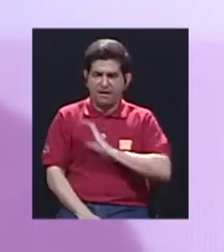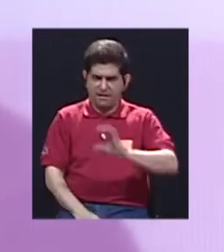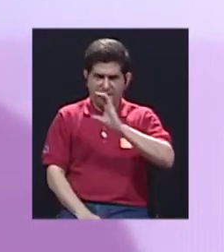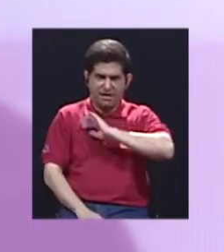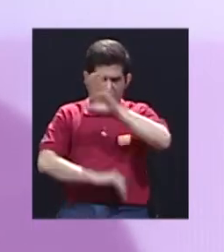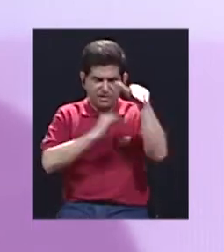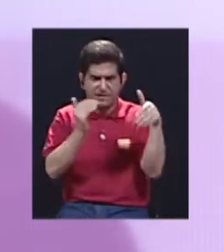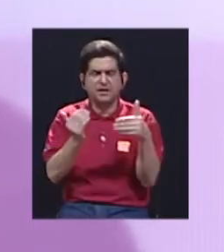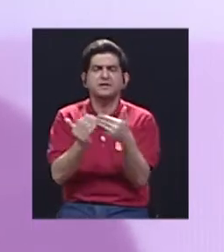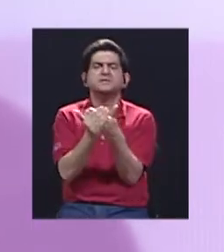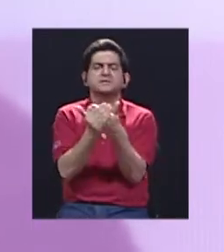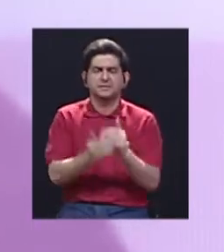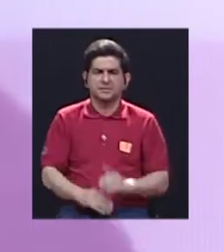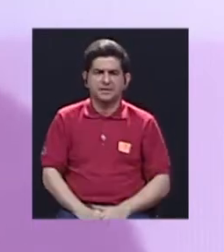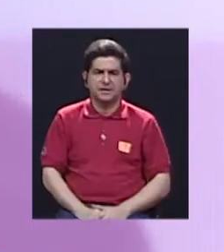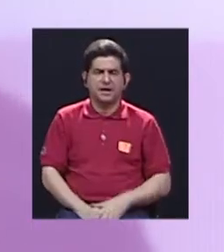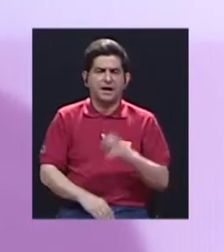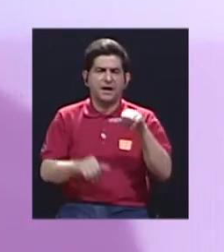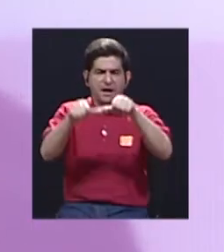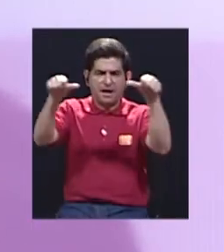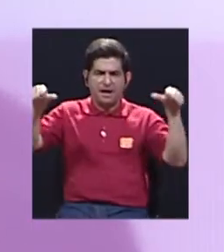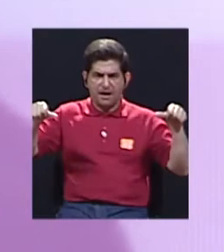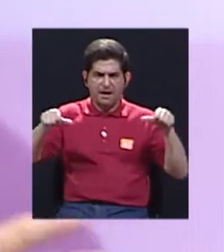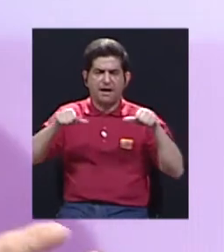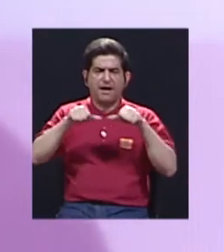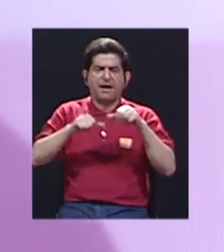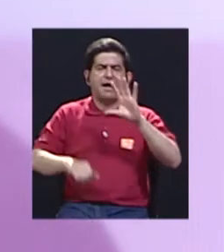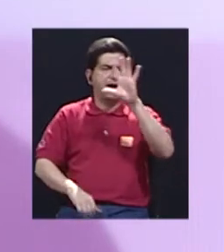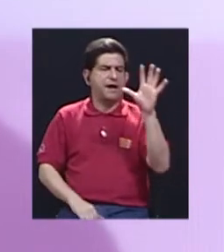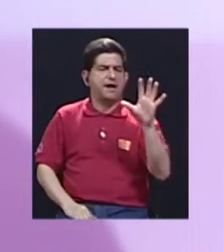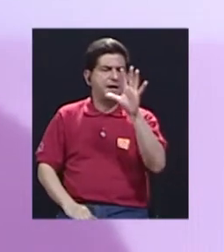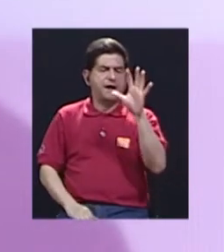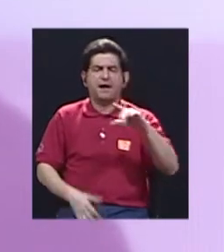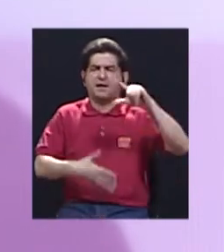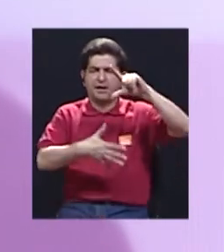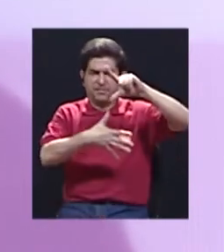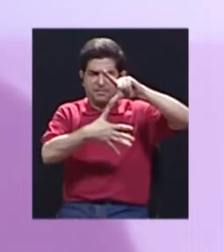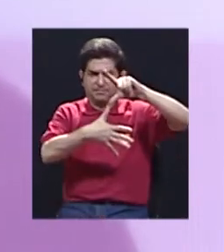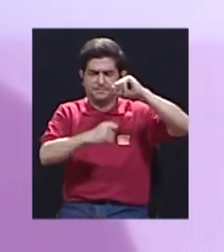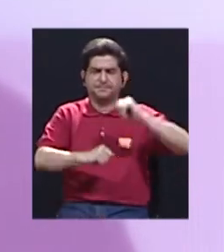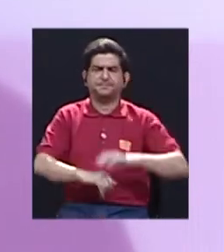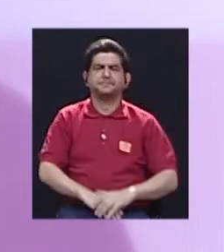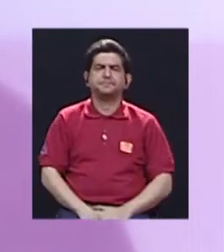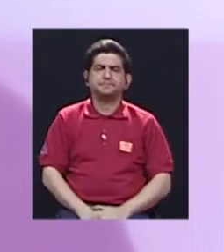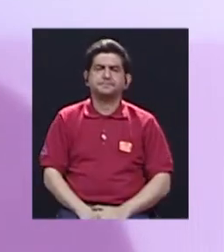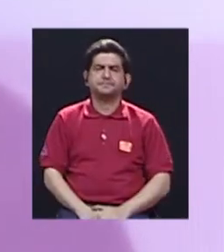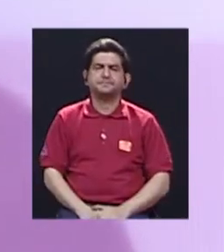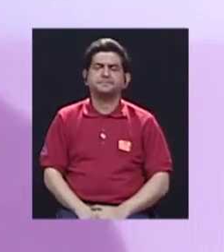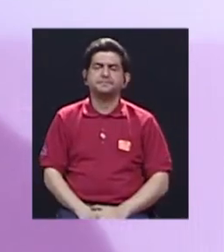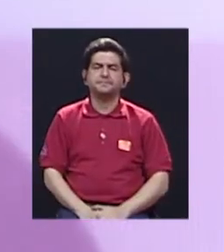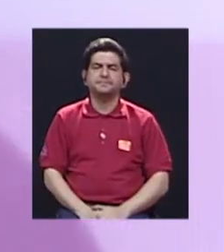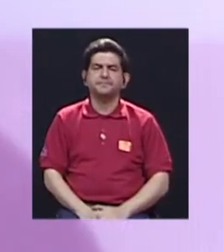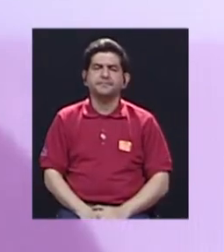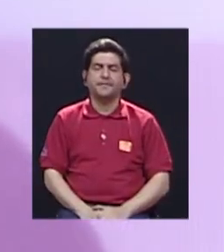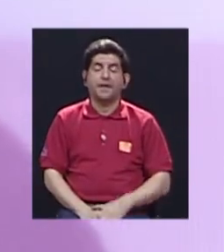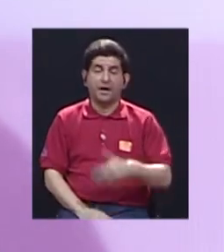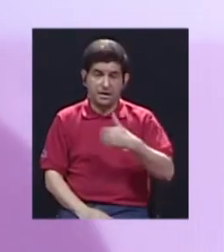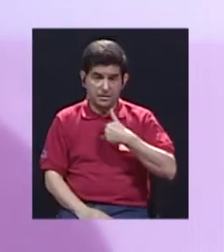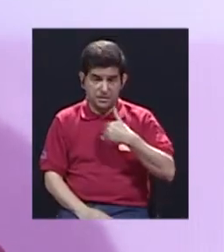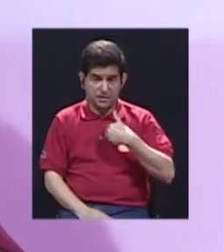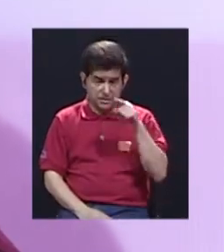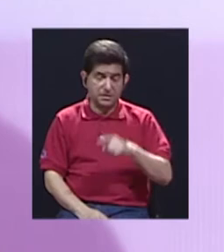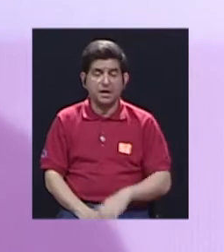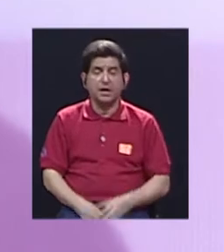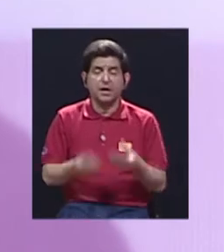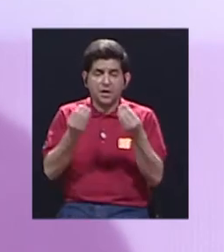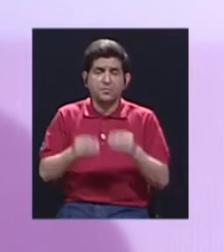caracteriza toda el área del Caribe y de Latinoamérica. Entonces, tiene mucha